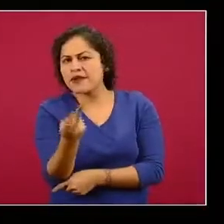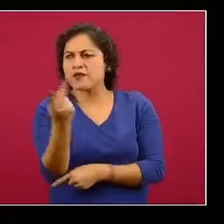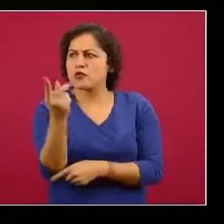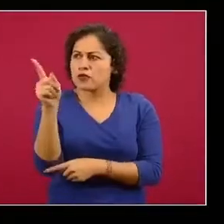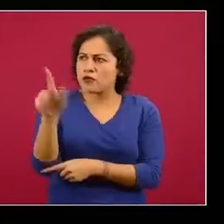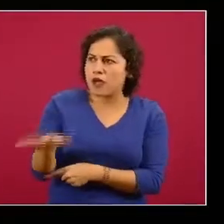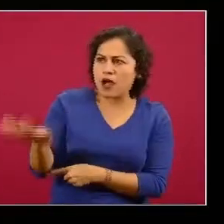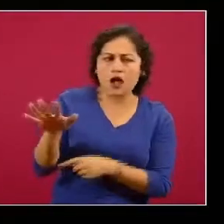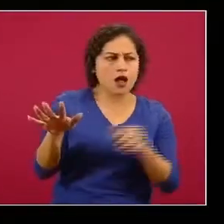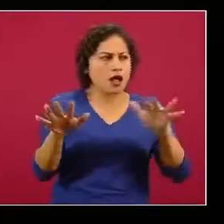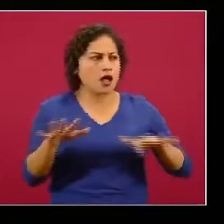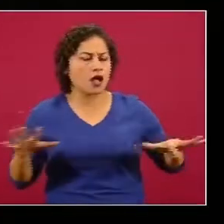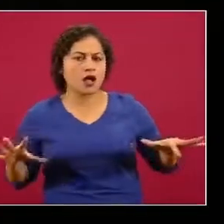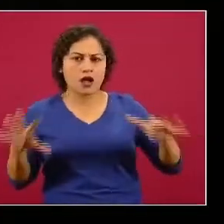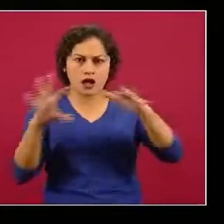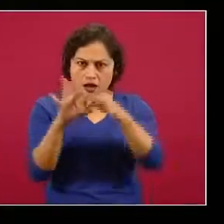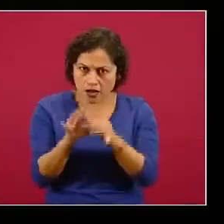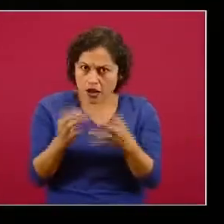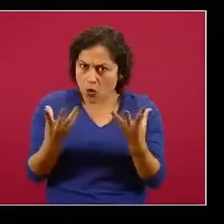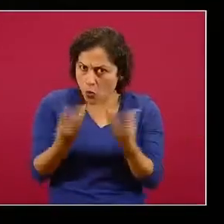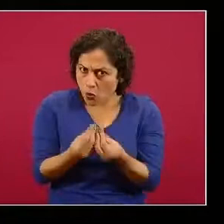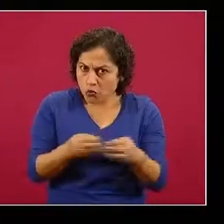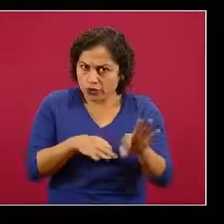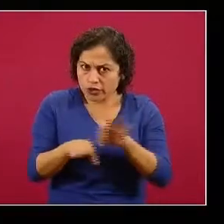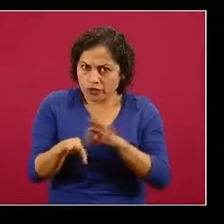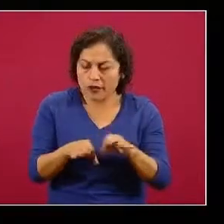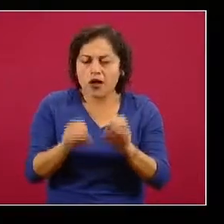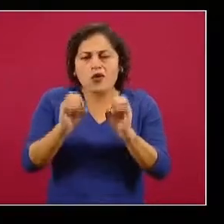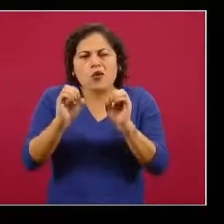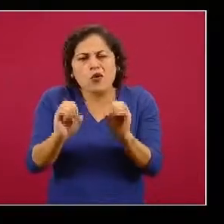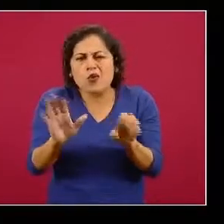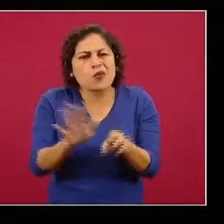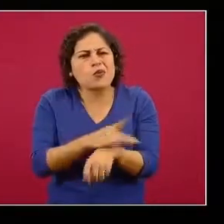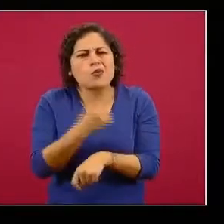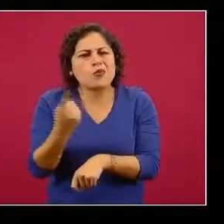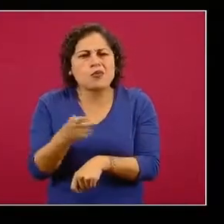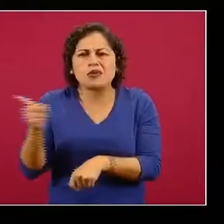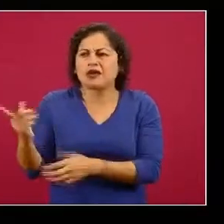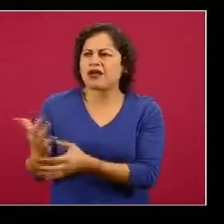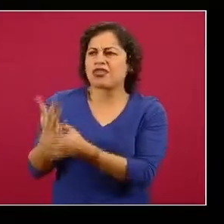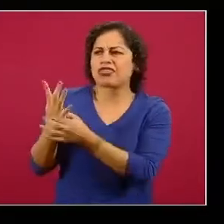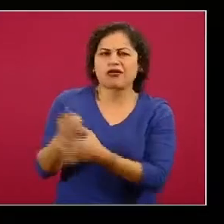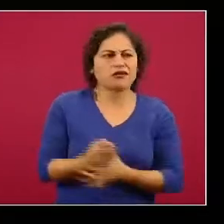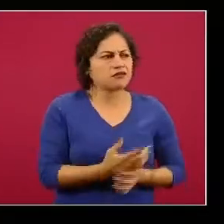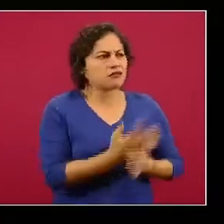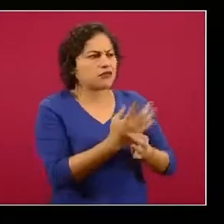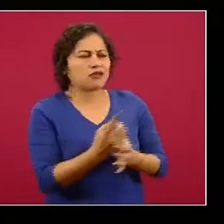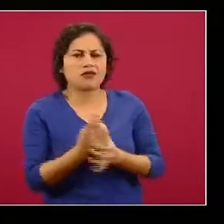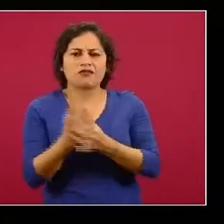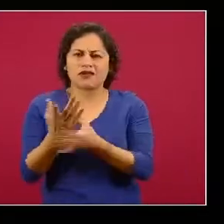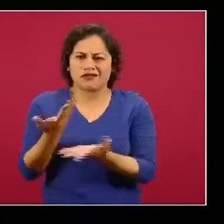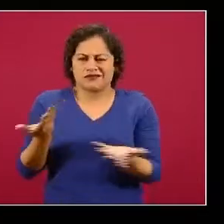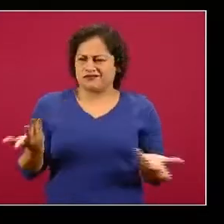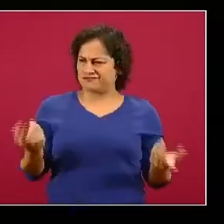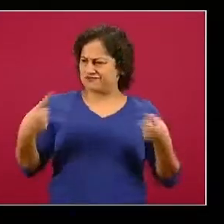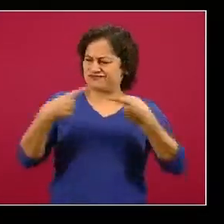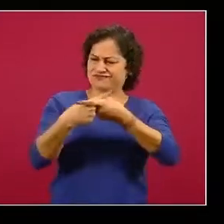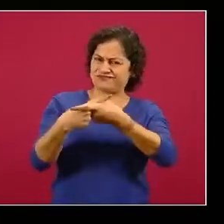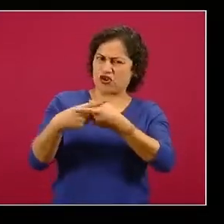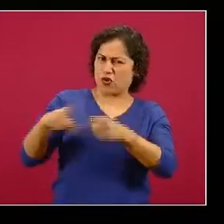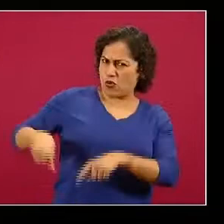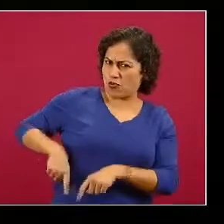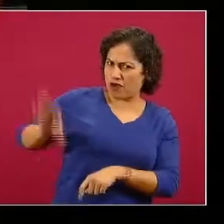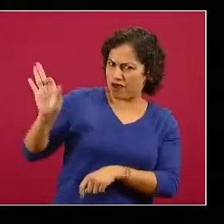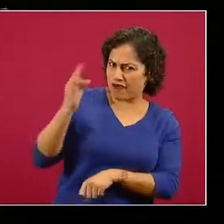están dando estas como informaciones que no son del todo como coherentes en el gobierno federal? Porque por un lado